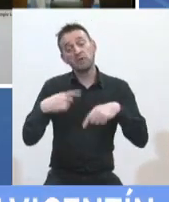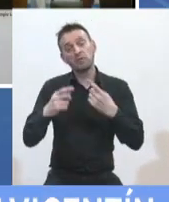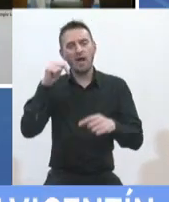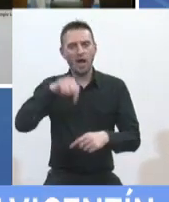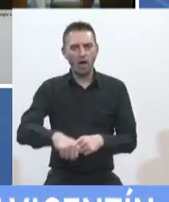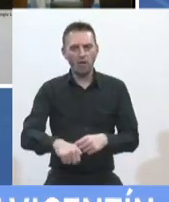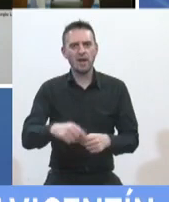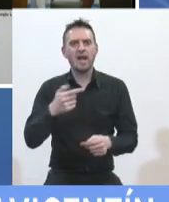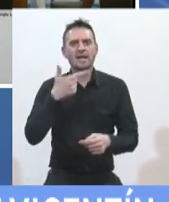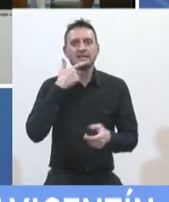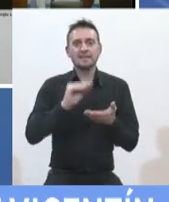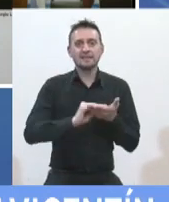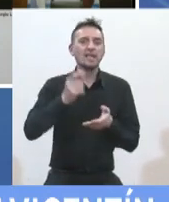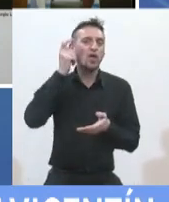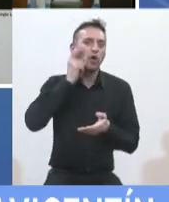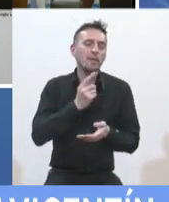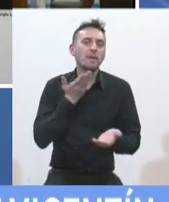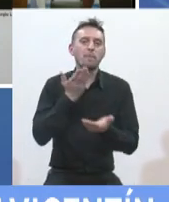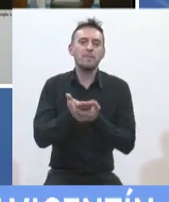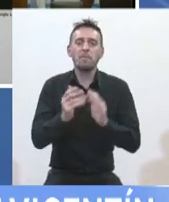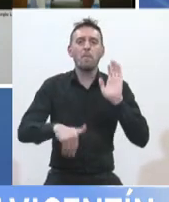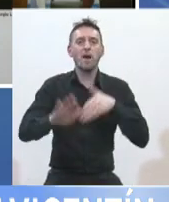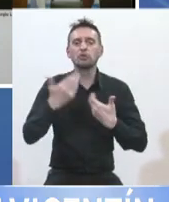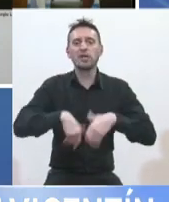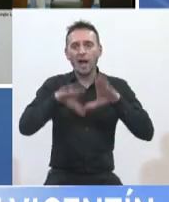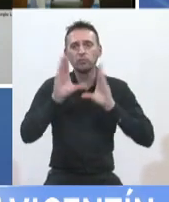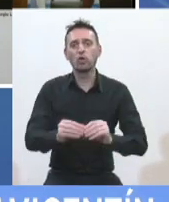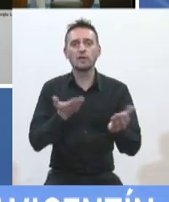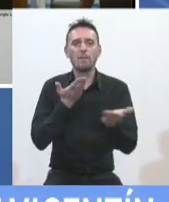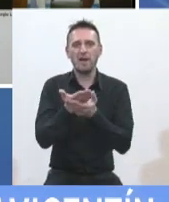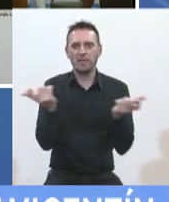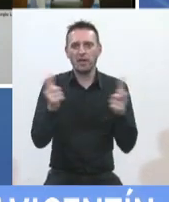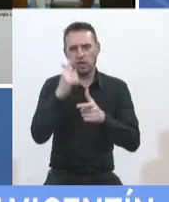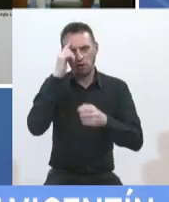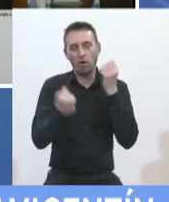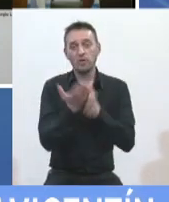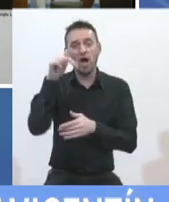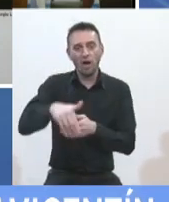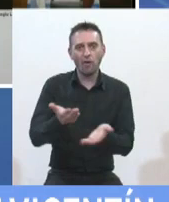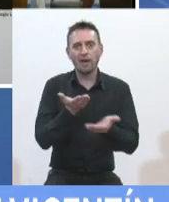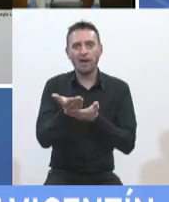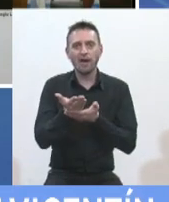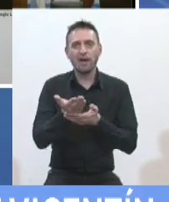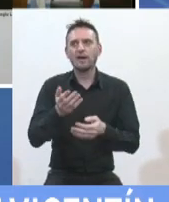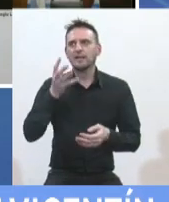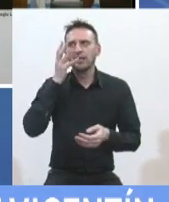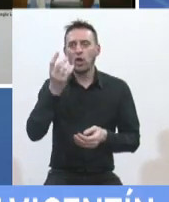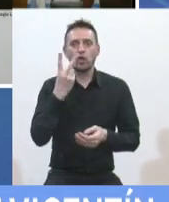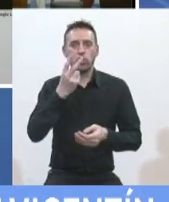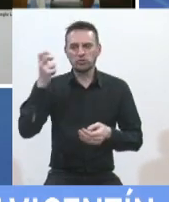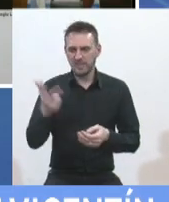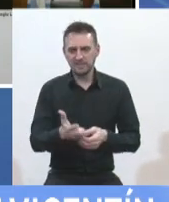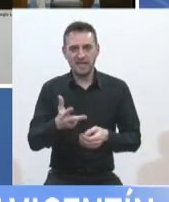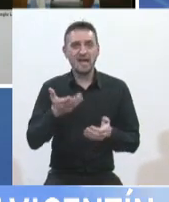que el senador menem solicite una mayoría absoluta para eso parece que le parece demasiado la mayoría grabada de dos terceras